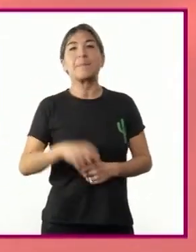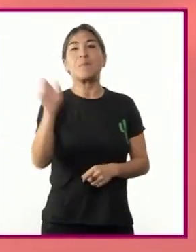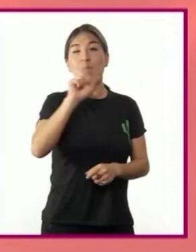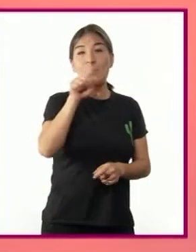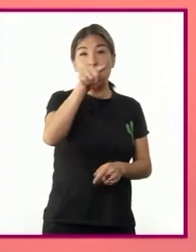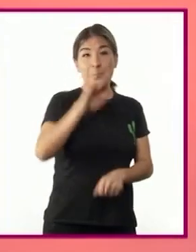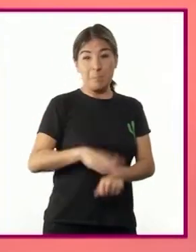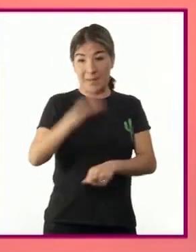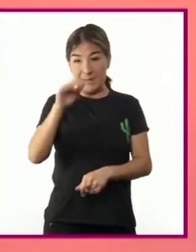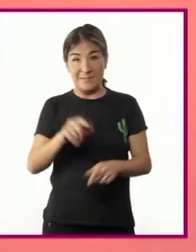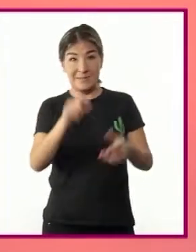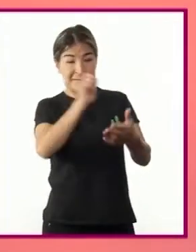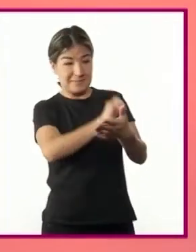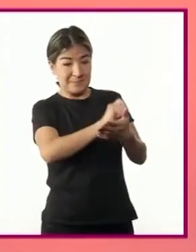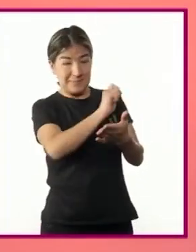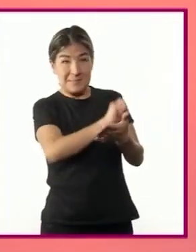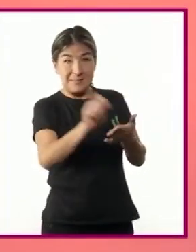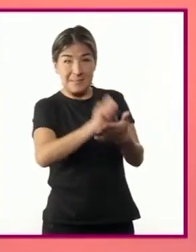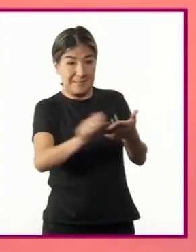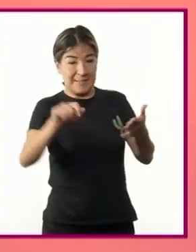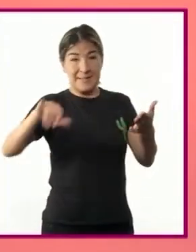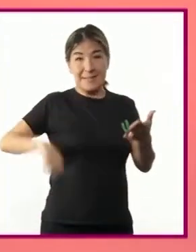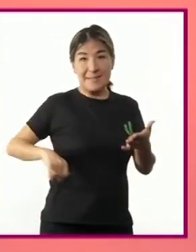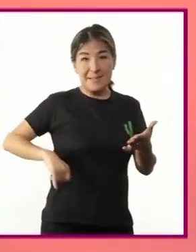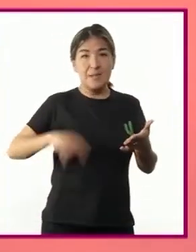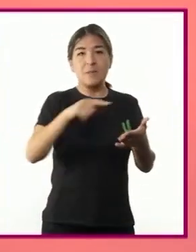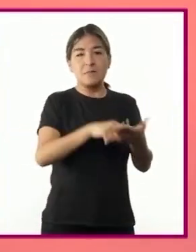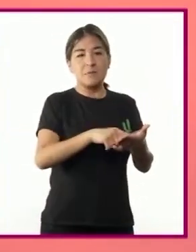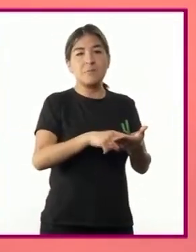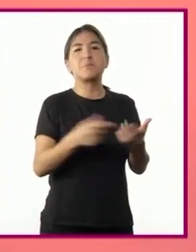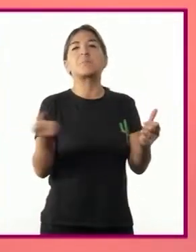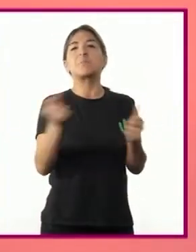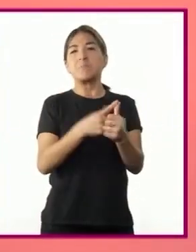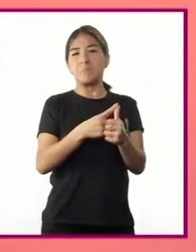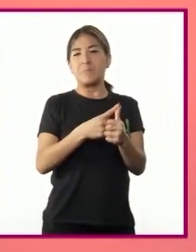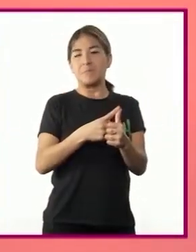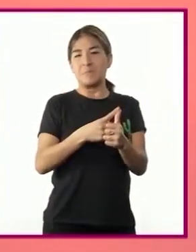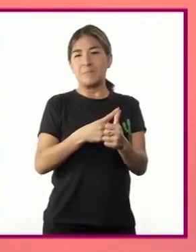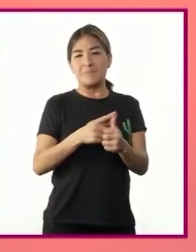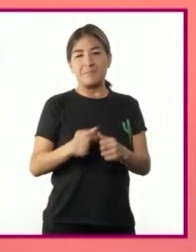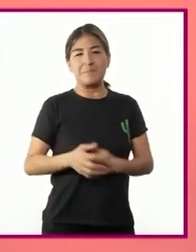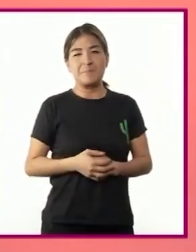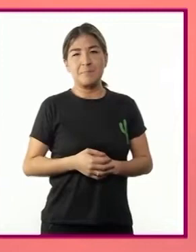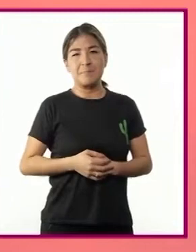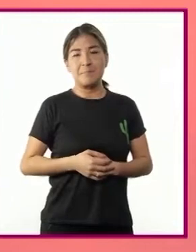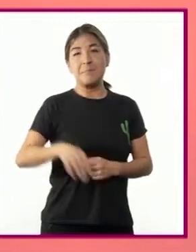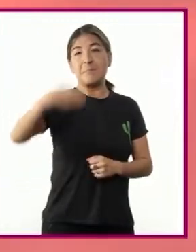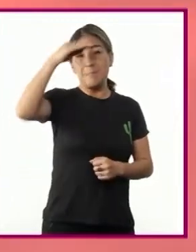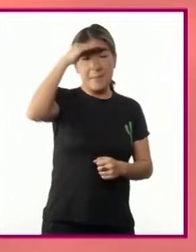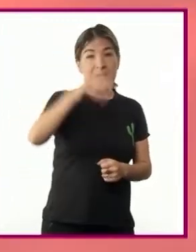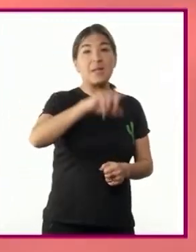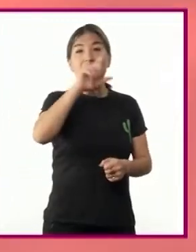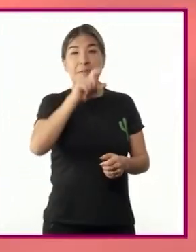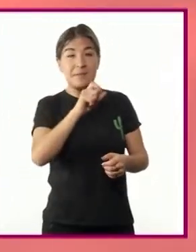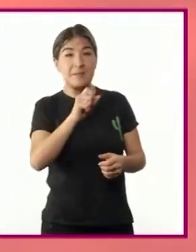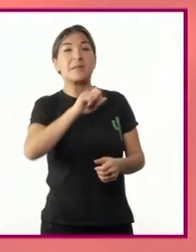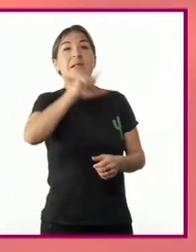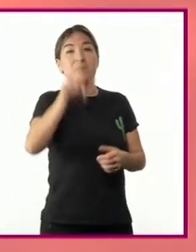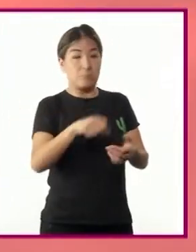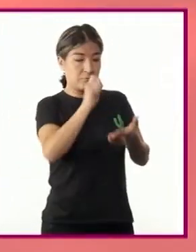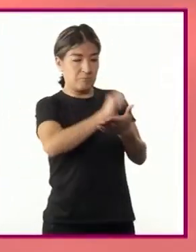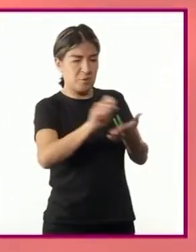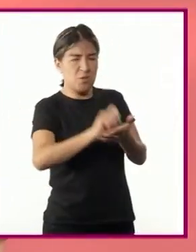hacerlos más interesantes, es necesario escribir y pensar sobre lo que